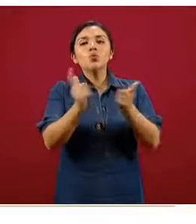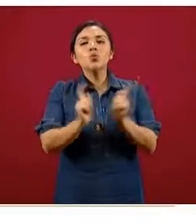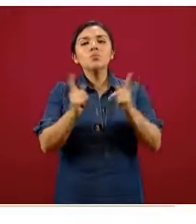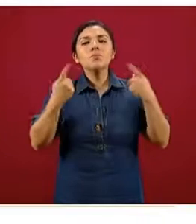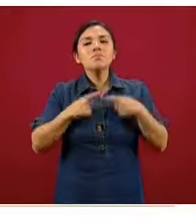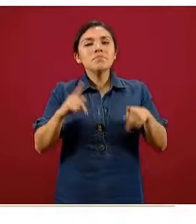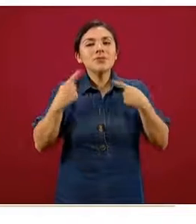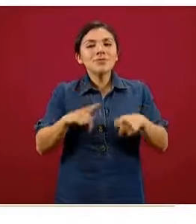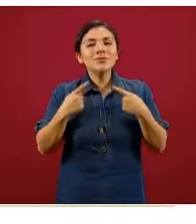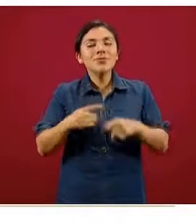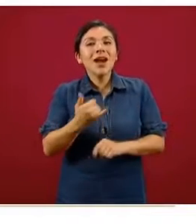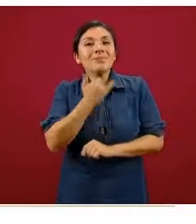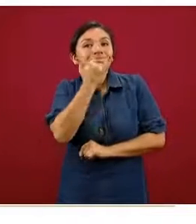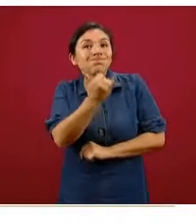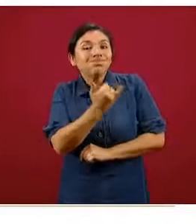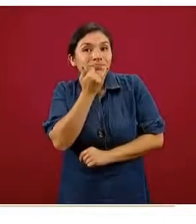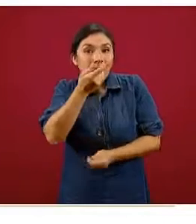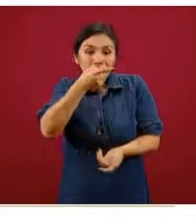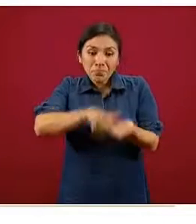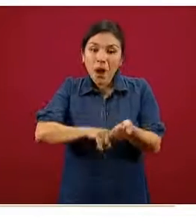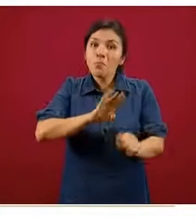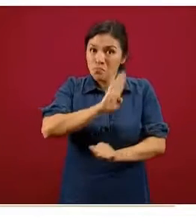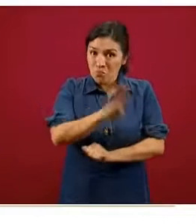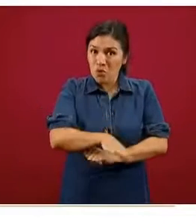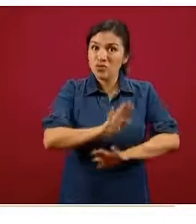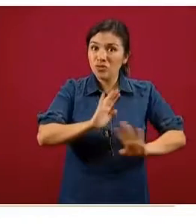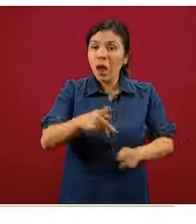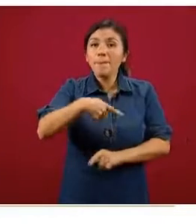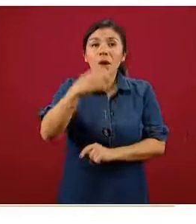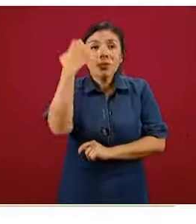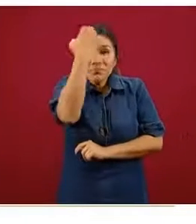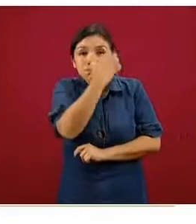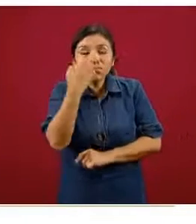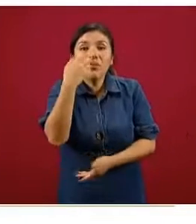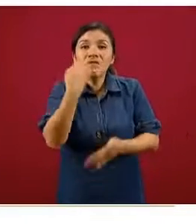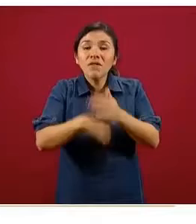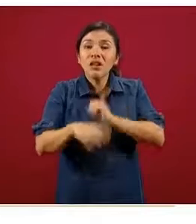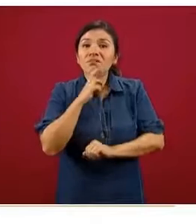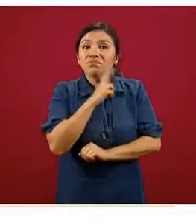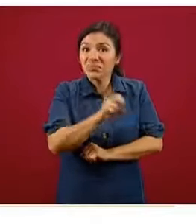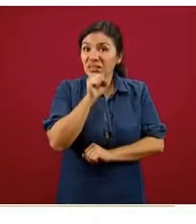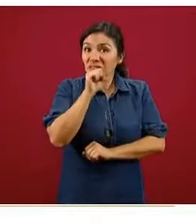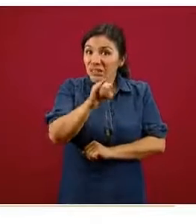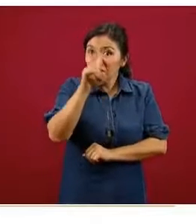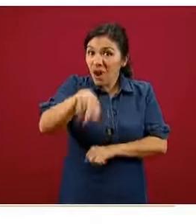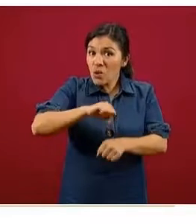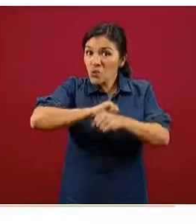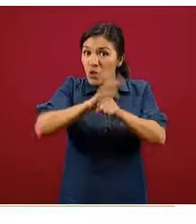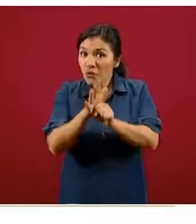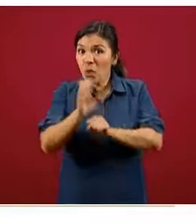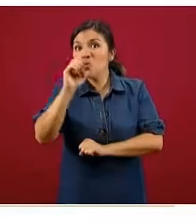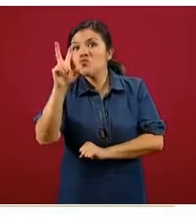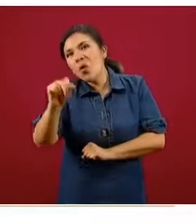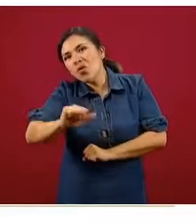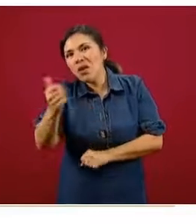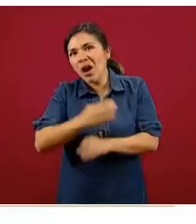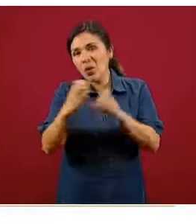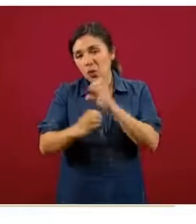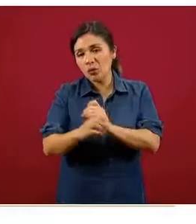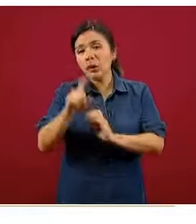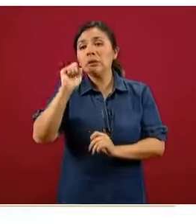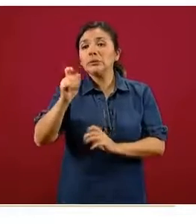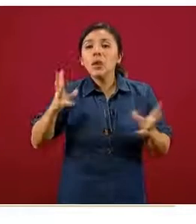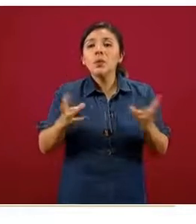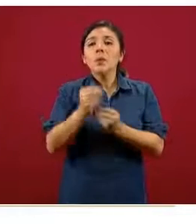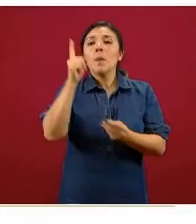de personas sospechosas que están esperando un resultado, 1.895 defunciones que